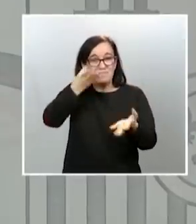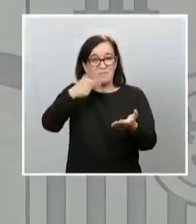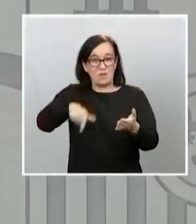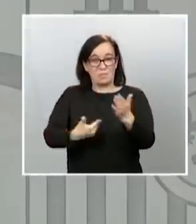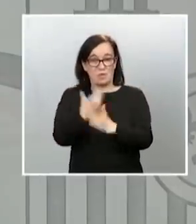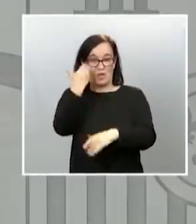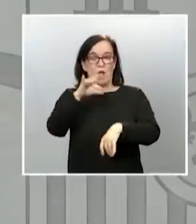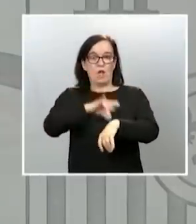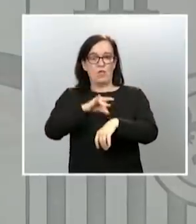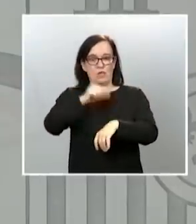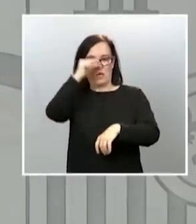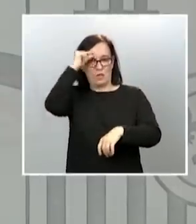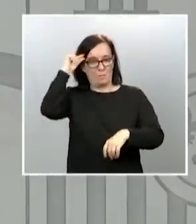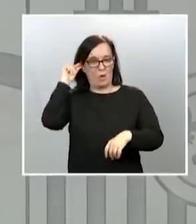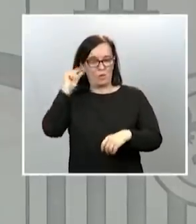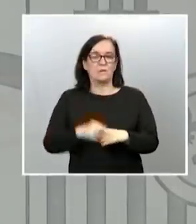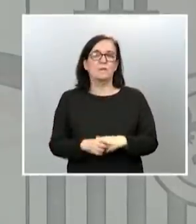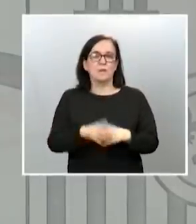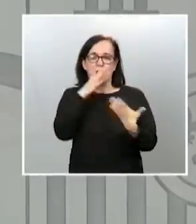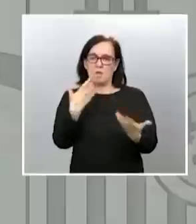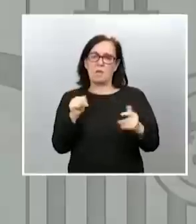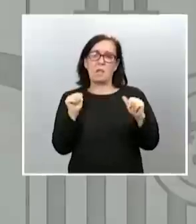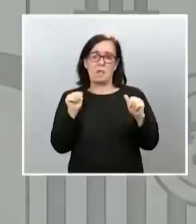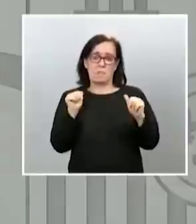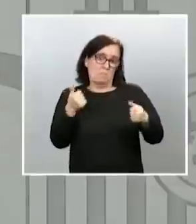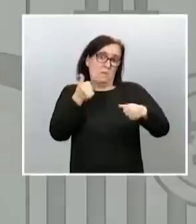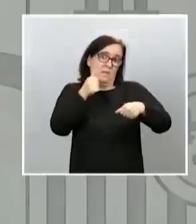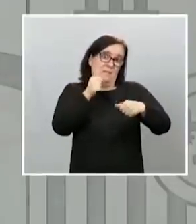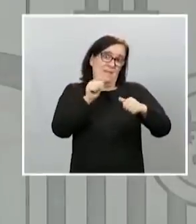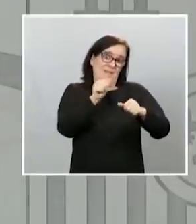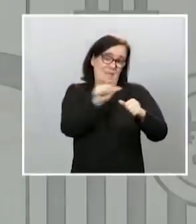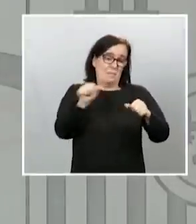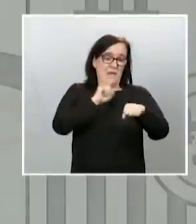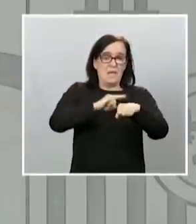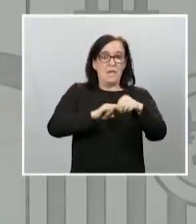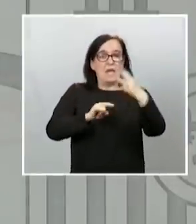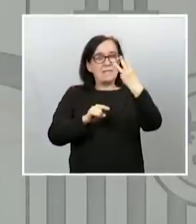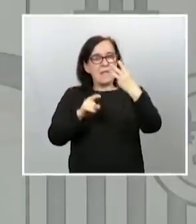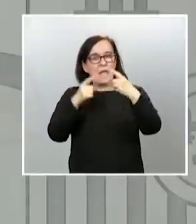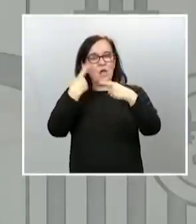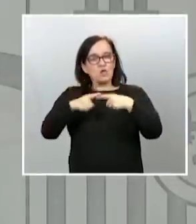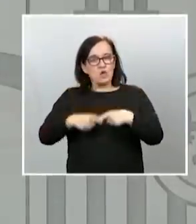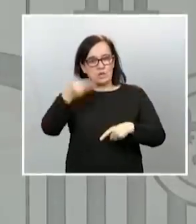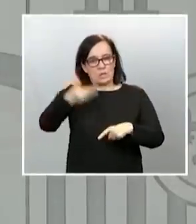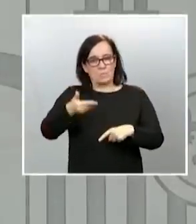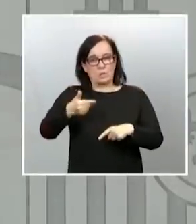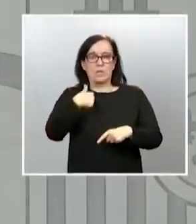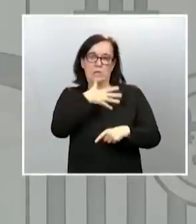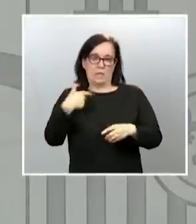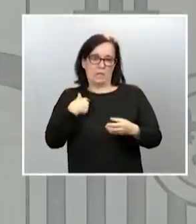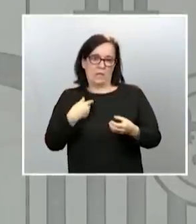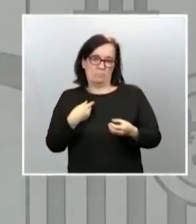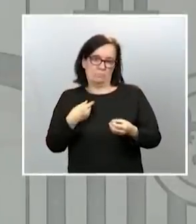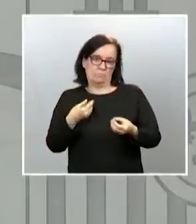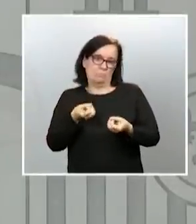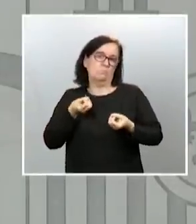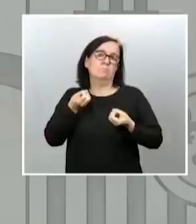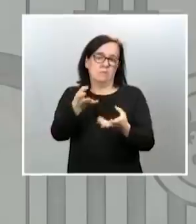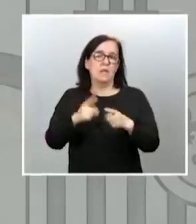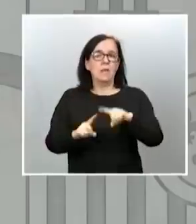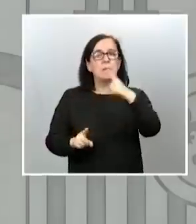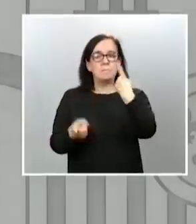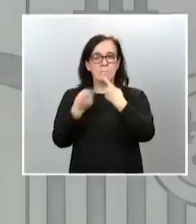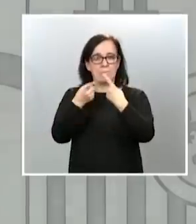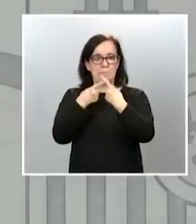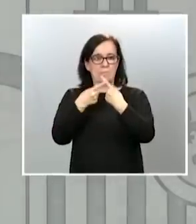pero confesaba, eso sí, ahí se le escapó, confesaba que la fuente que había facilitado el dato habían sido ellos mismos, desde el gobierno, quienes habían dado